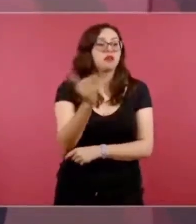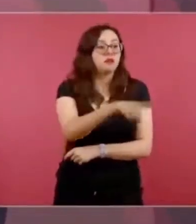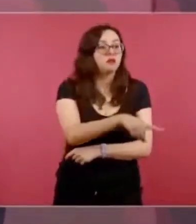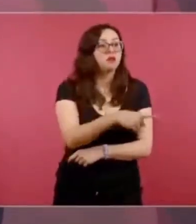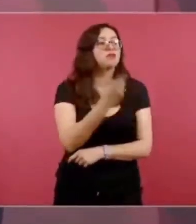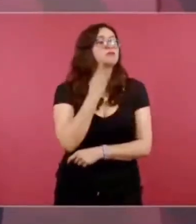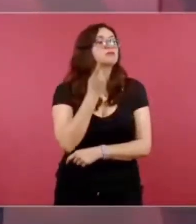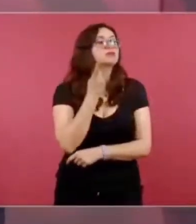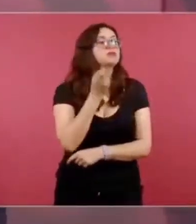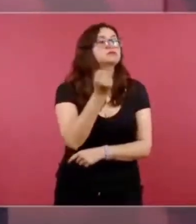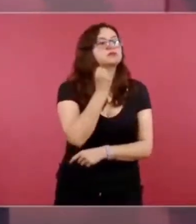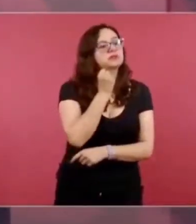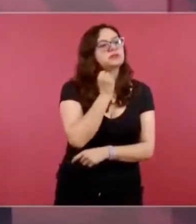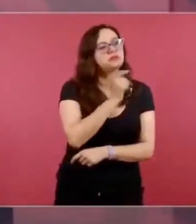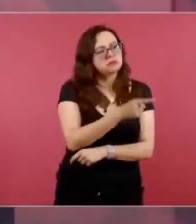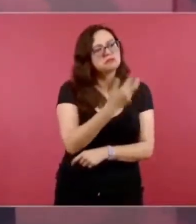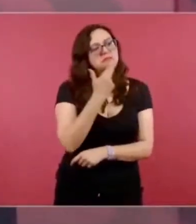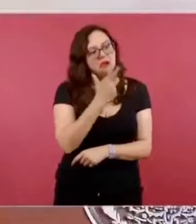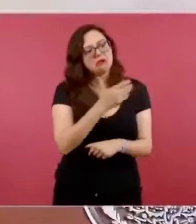permanece,